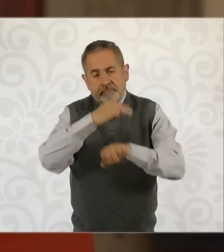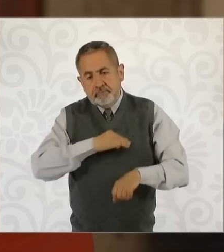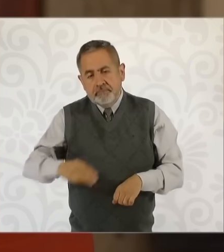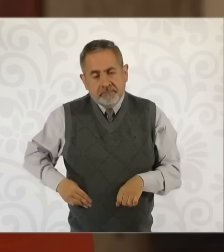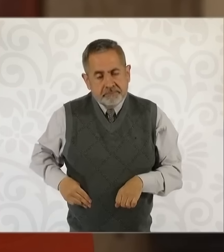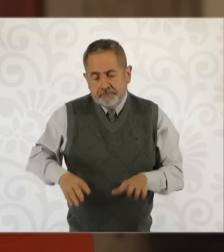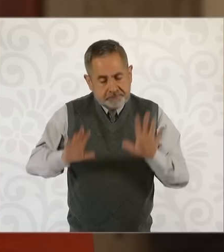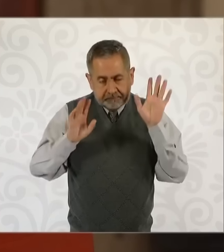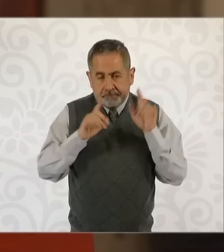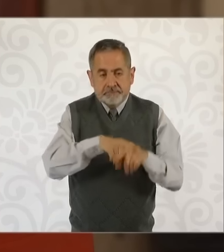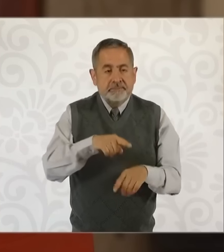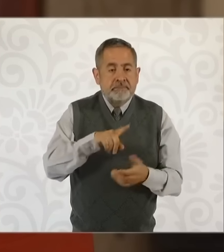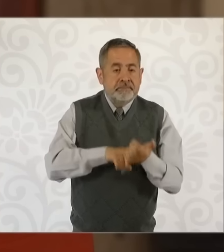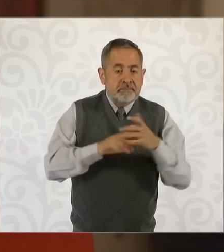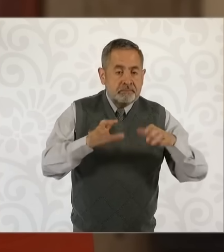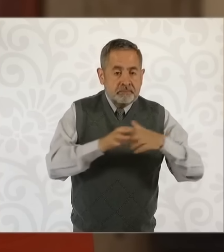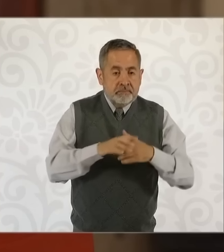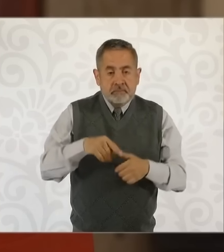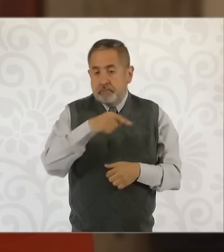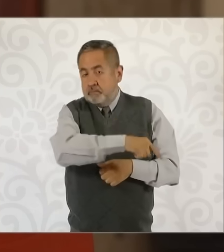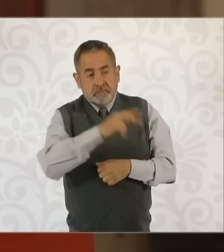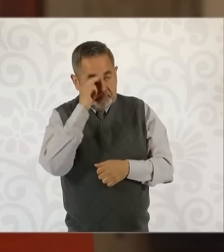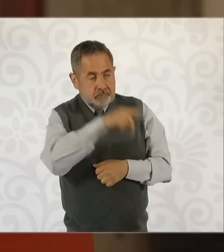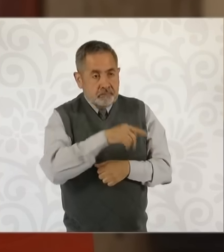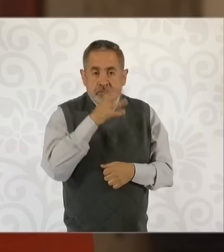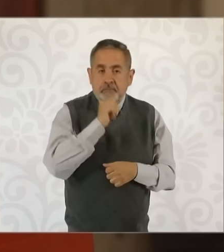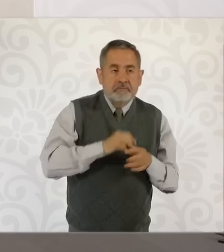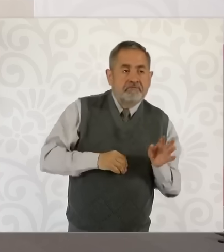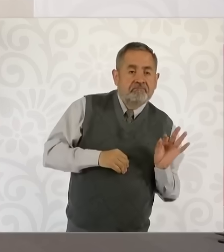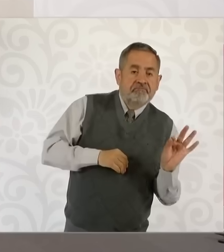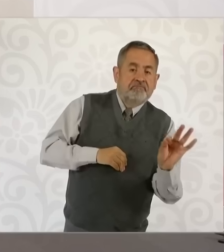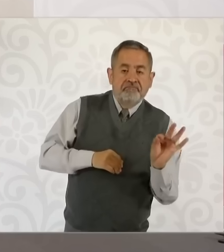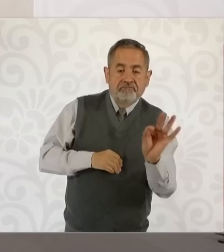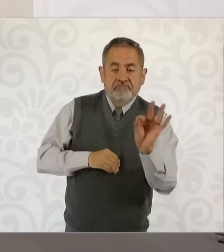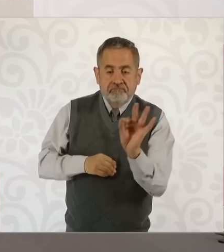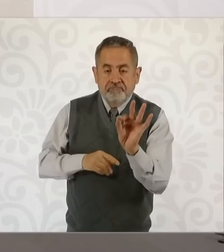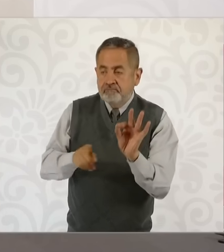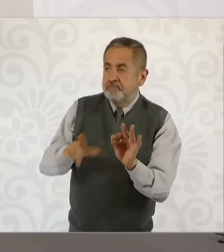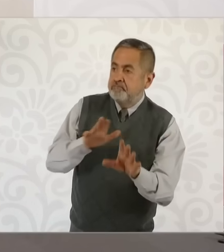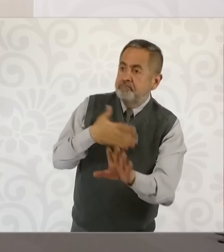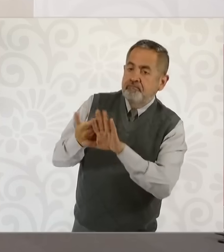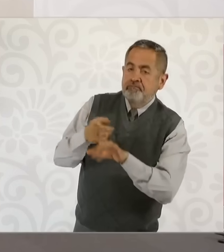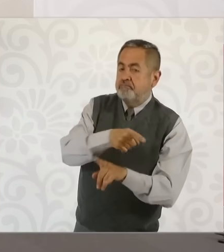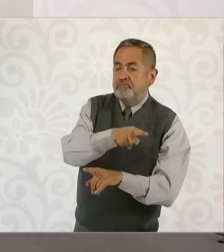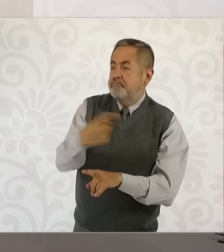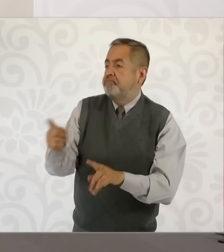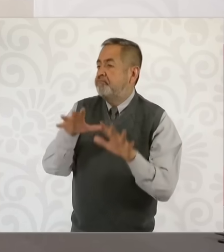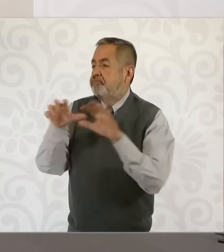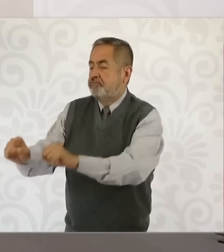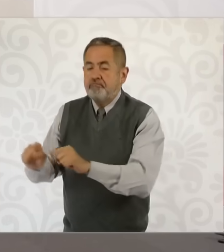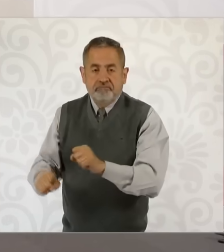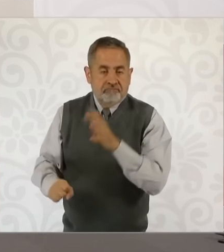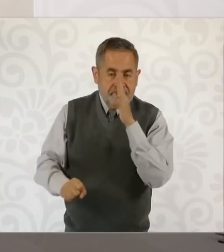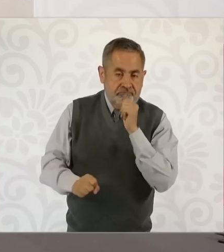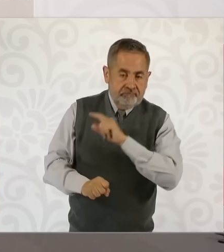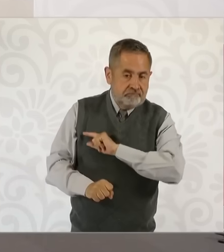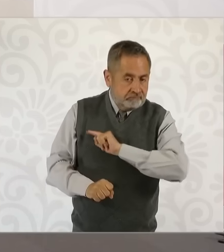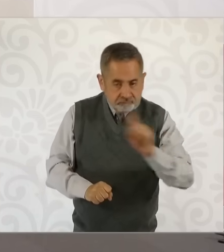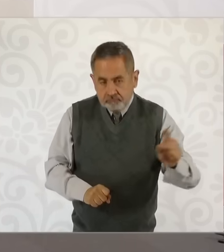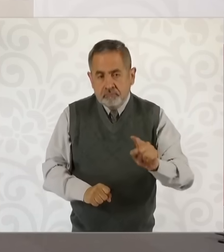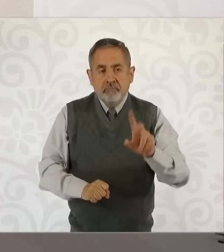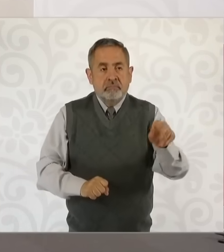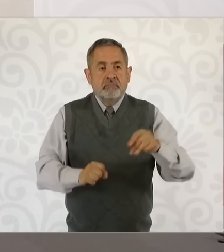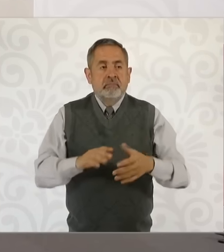Tendrán prohibido realizar o inducir a terceras personas a realizar detenciones, deberán abstenerse de